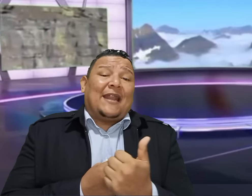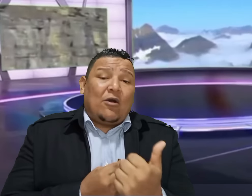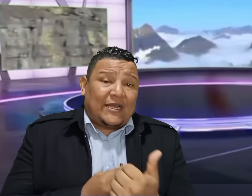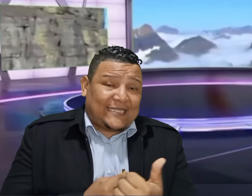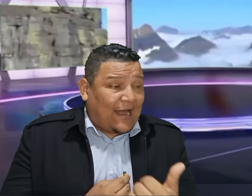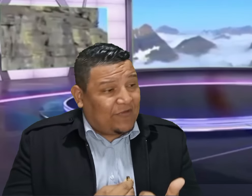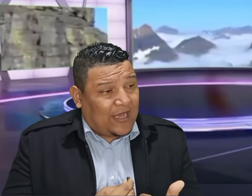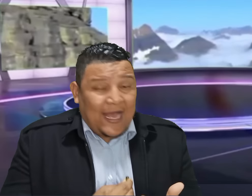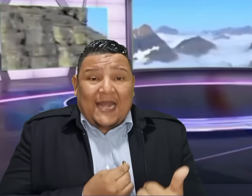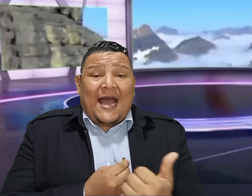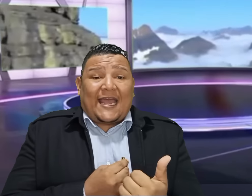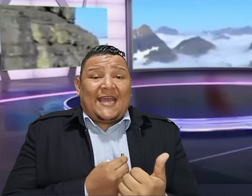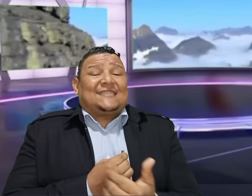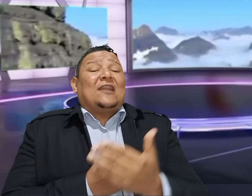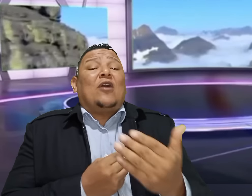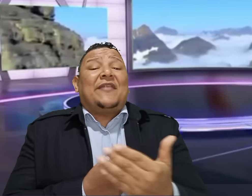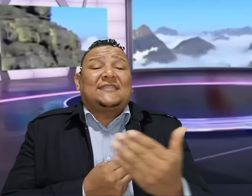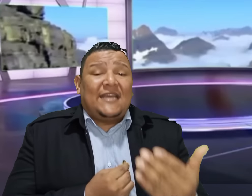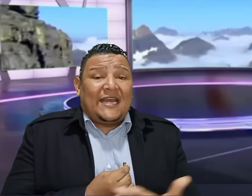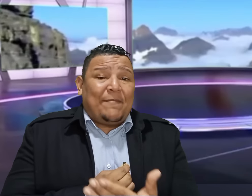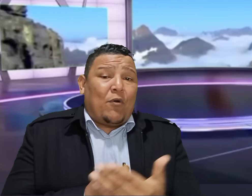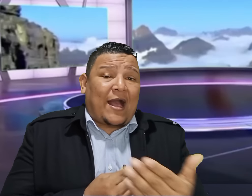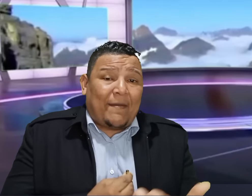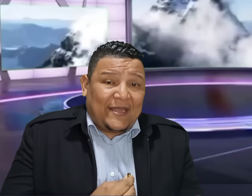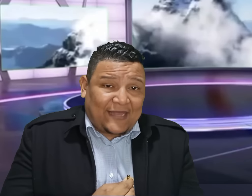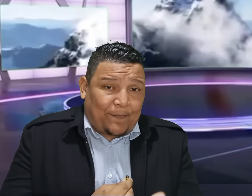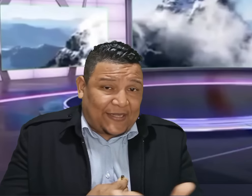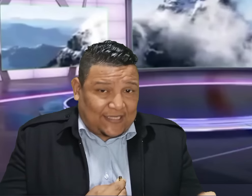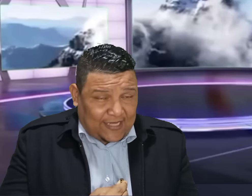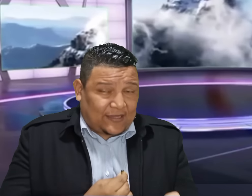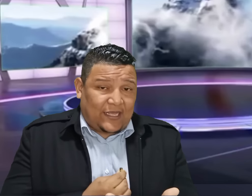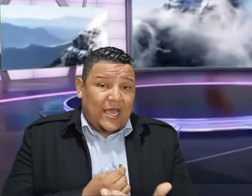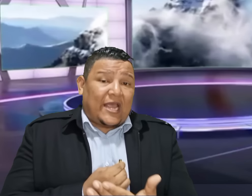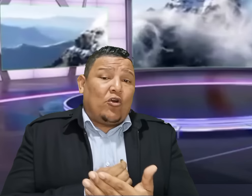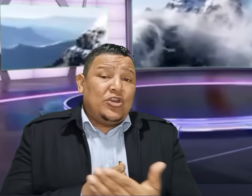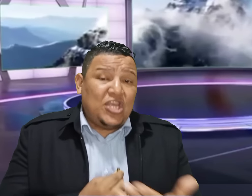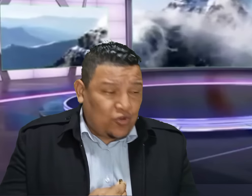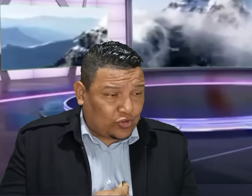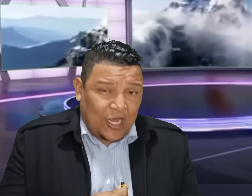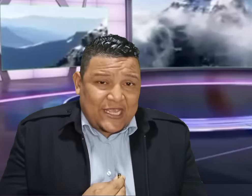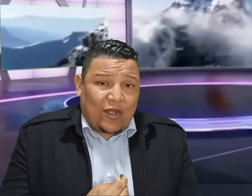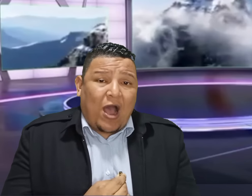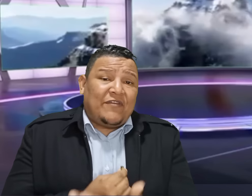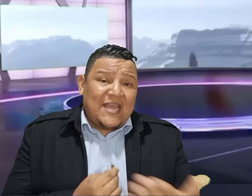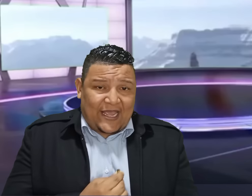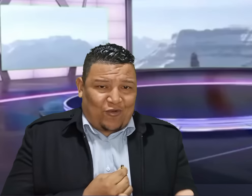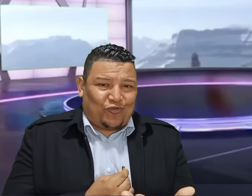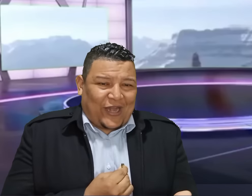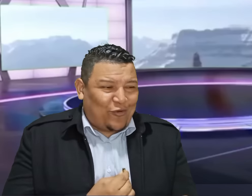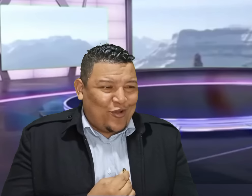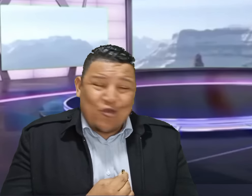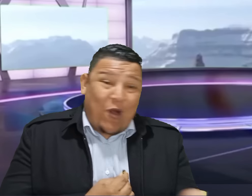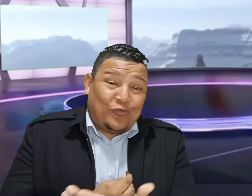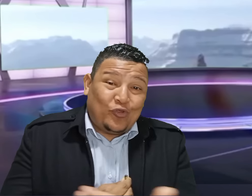la misma laura sarabia la que salió a decirle desbocadamente al presidente que los los niños ya los habían